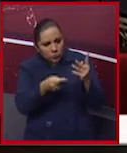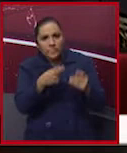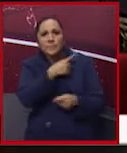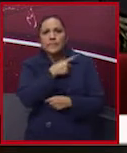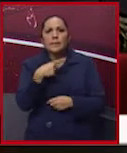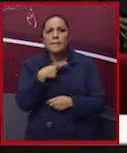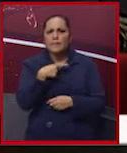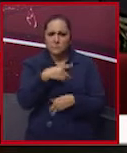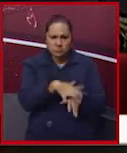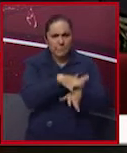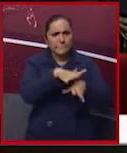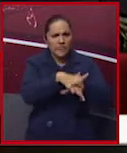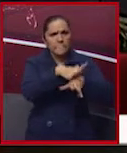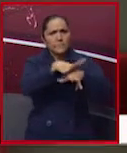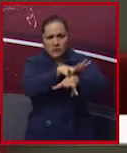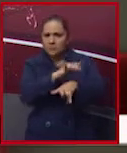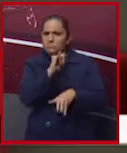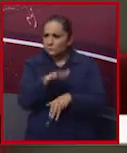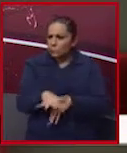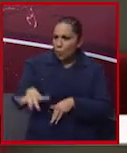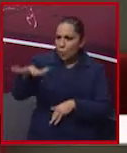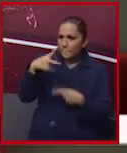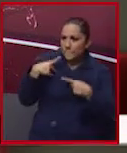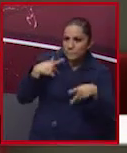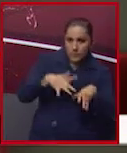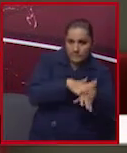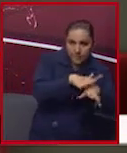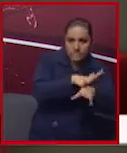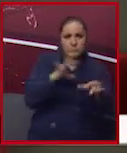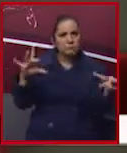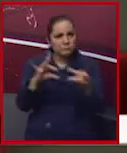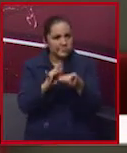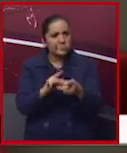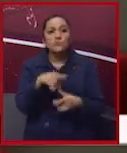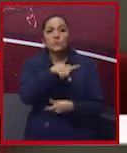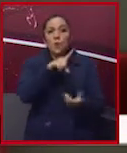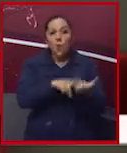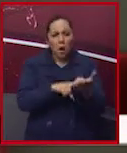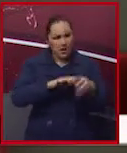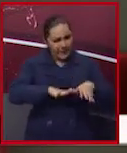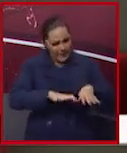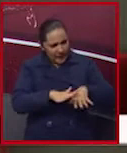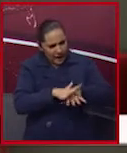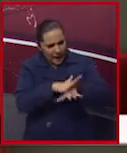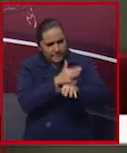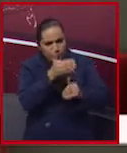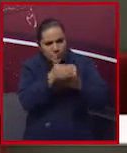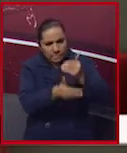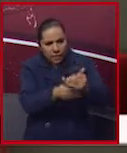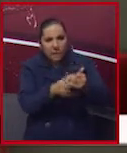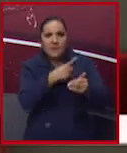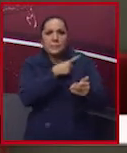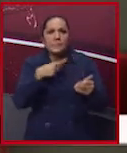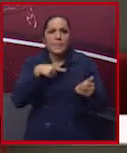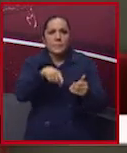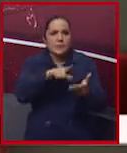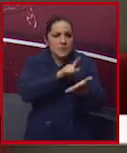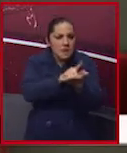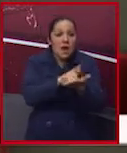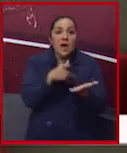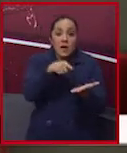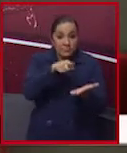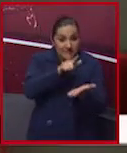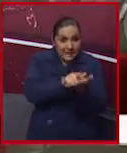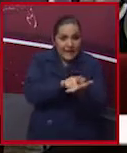del matrimonio en su acepción jurídica ha tenido una transformación, y una transformación que tiene consecuencias normativas para la vida de las